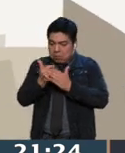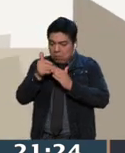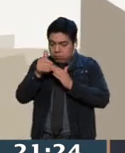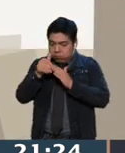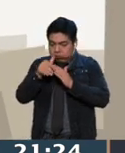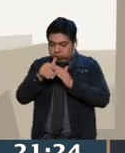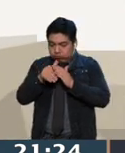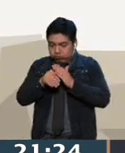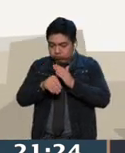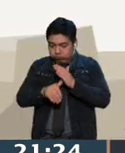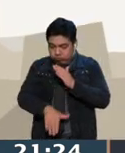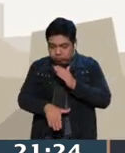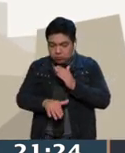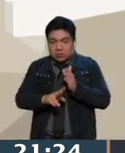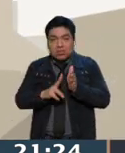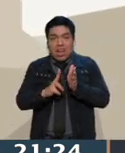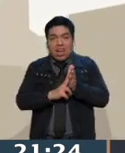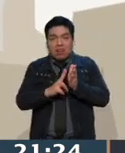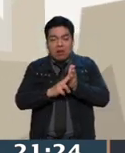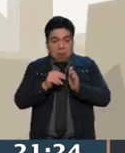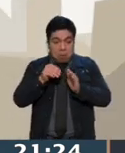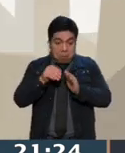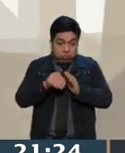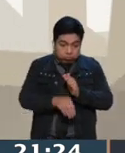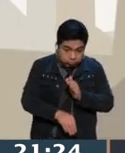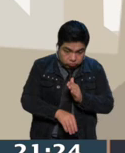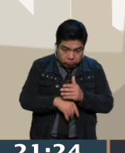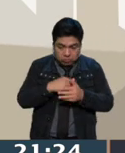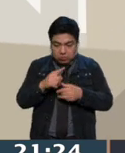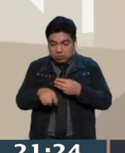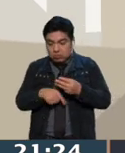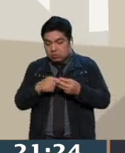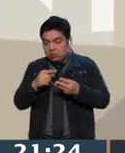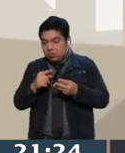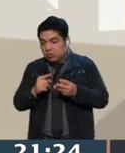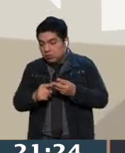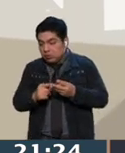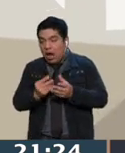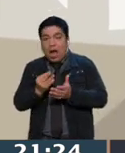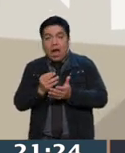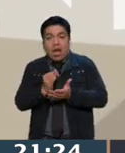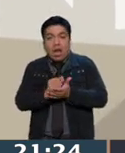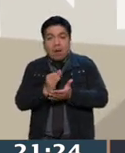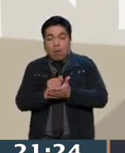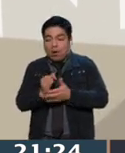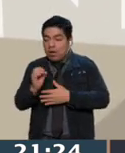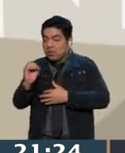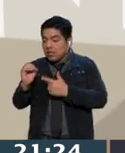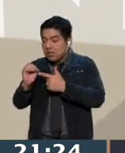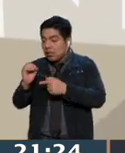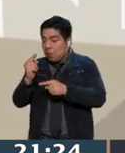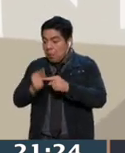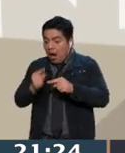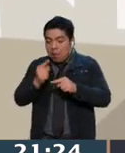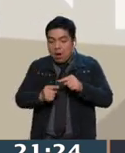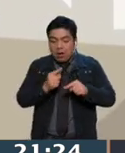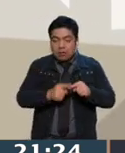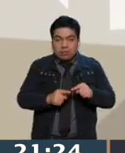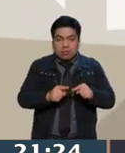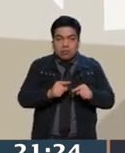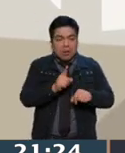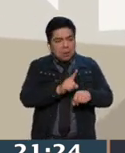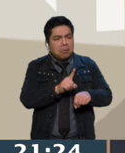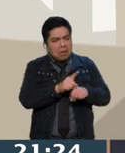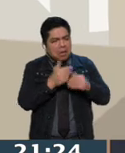hubo devaluación, la necesidad de quitarle 3 ceros a la moneda, la gente que de un día para otro lo perdió